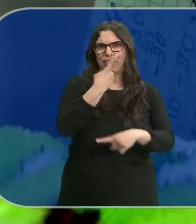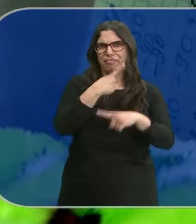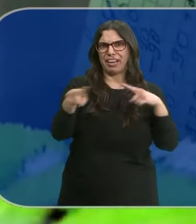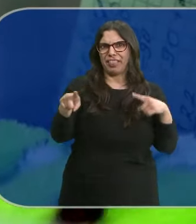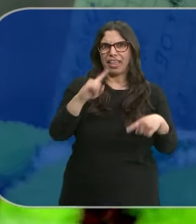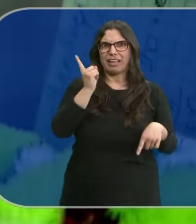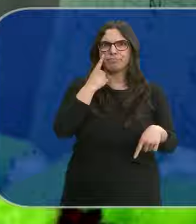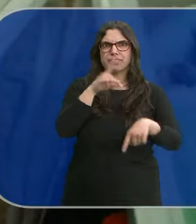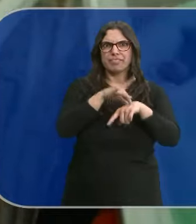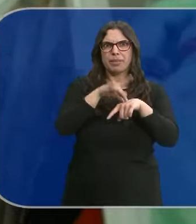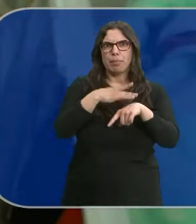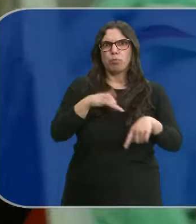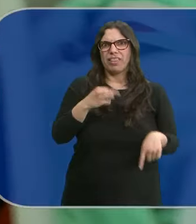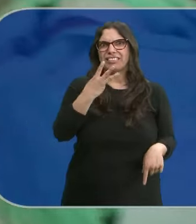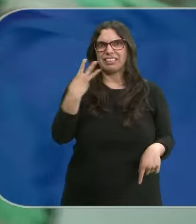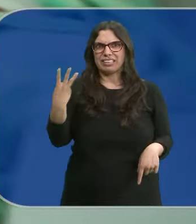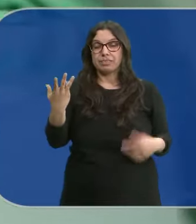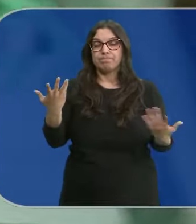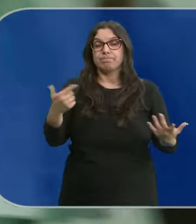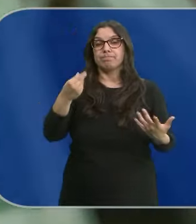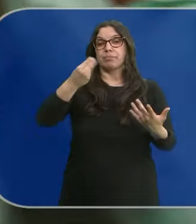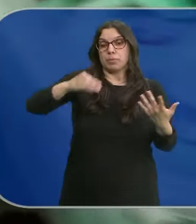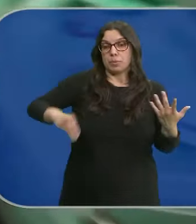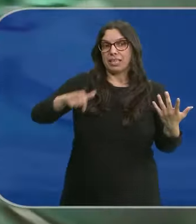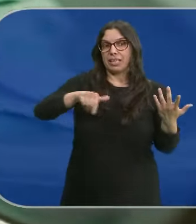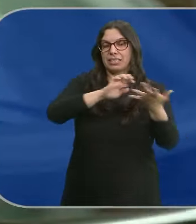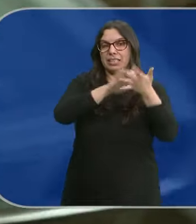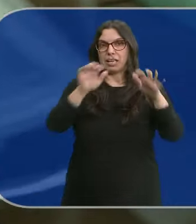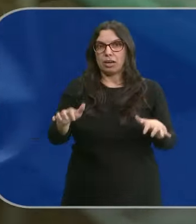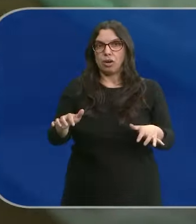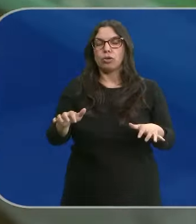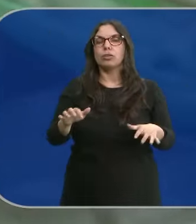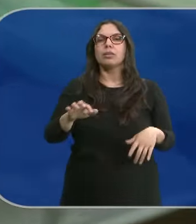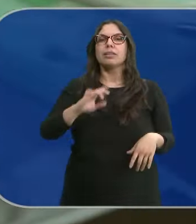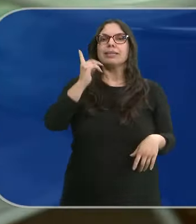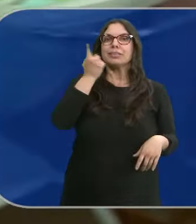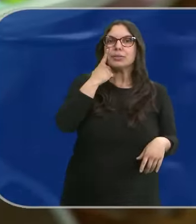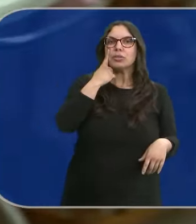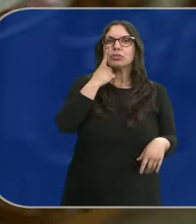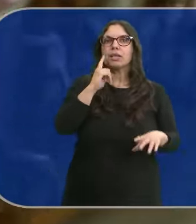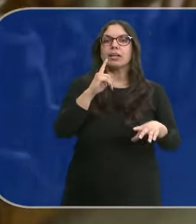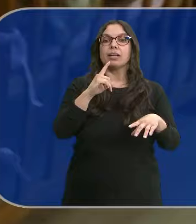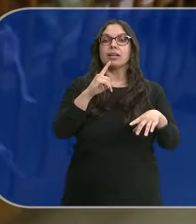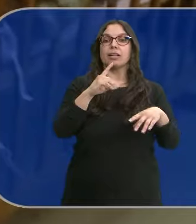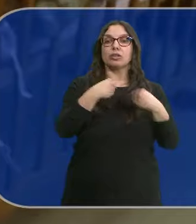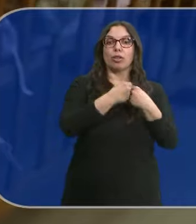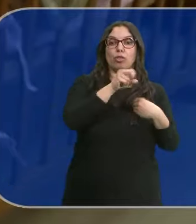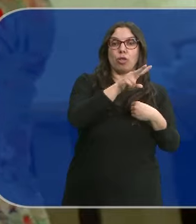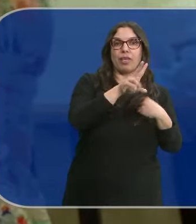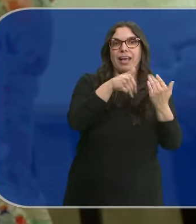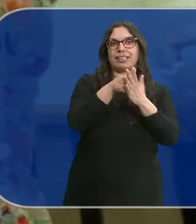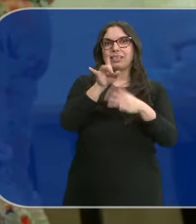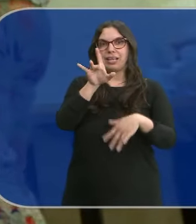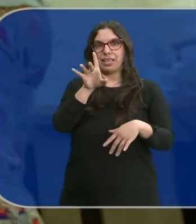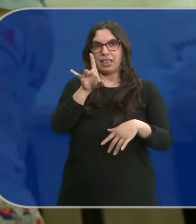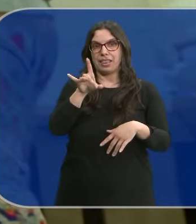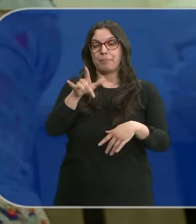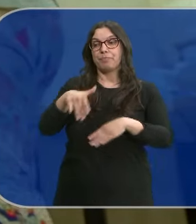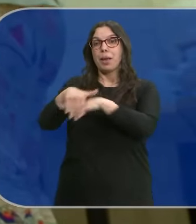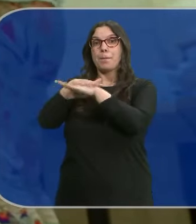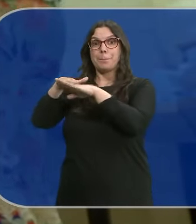33 enfermedades. Con esta nueva ampliación, en Castilla y León se elevará el diagnóstico de 12 a 15, por encima de la